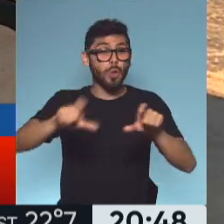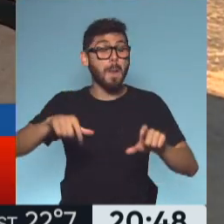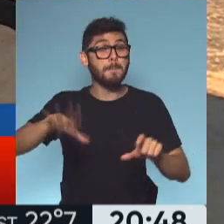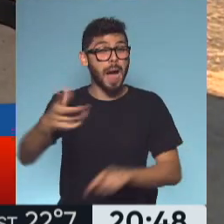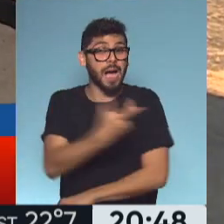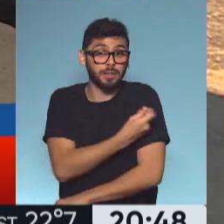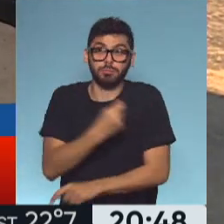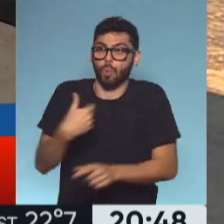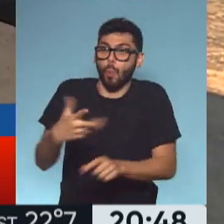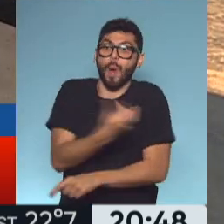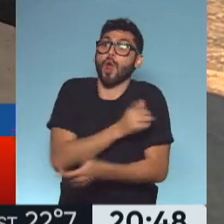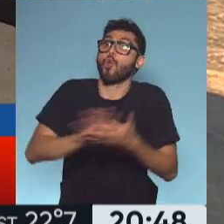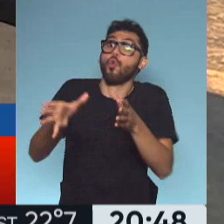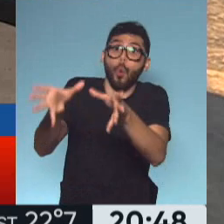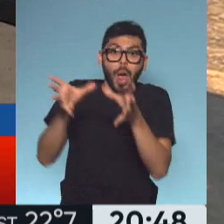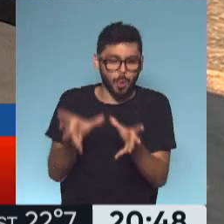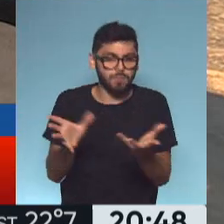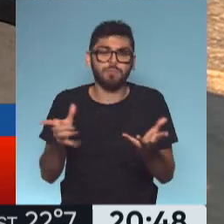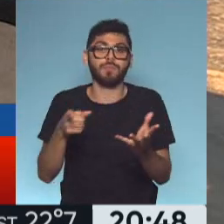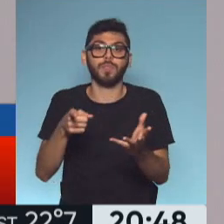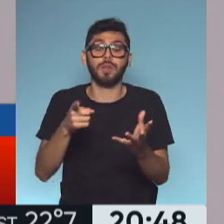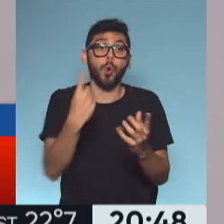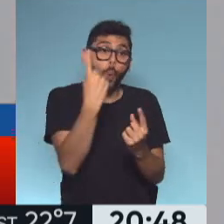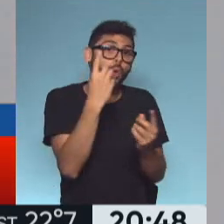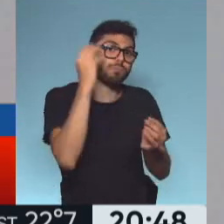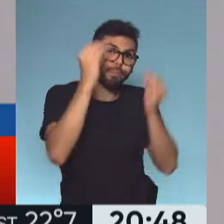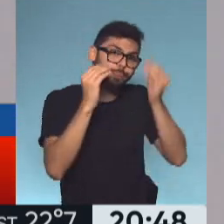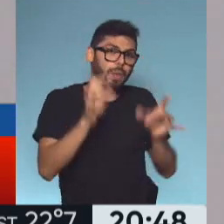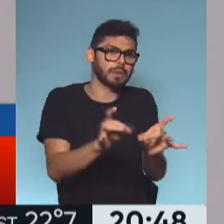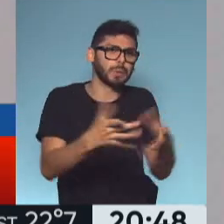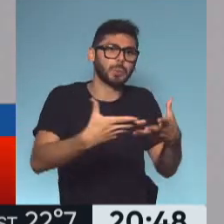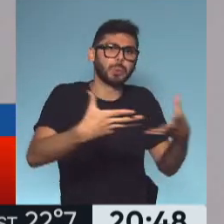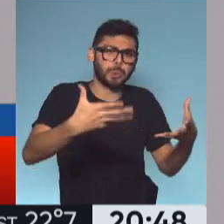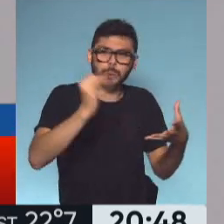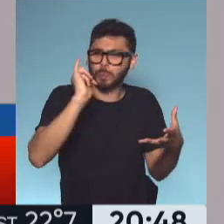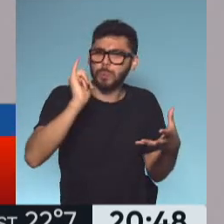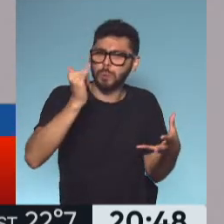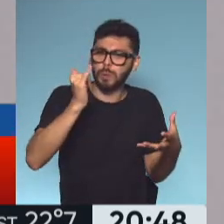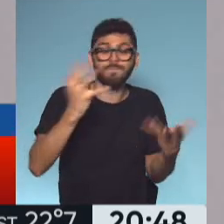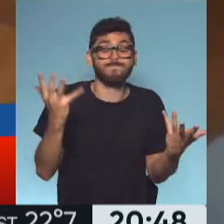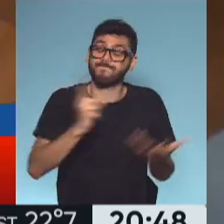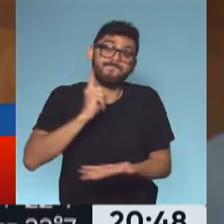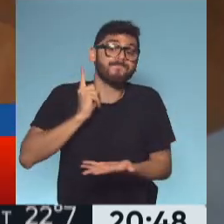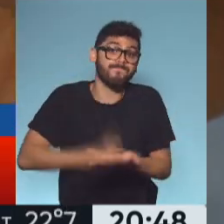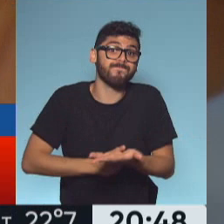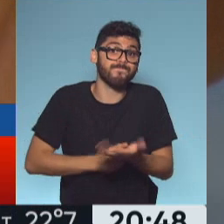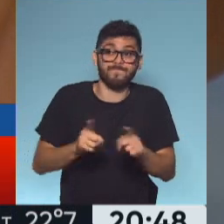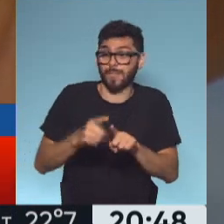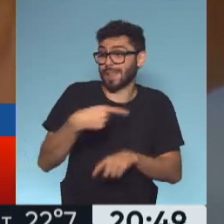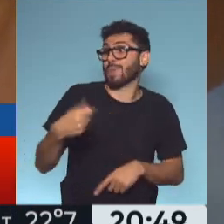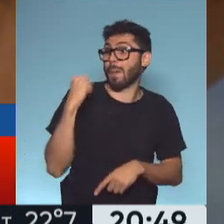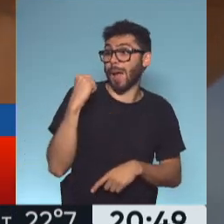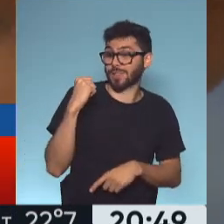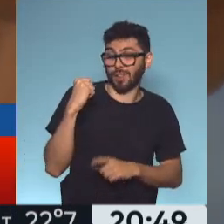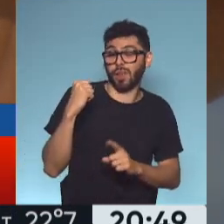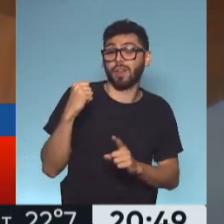nuevas vacunas, así que por eso, por un lado una situación preocupante por el aumento de casos, por eso se han tenido que tomar las medidas que se tomaron durante la semana pasada